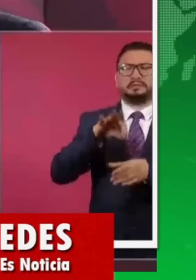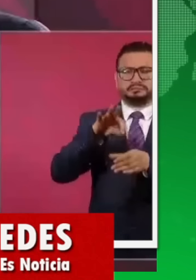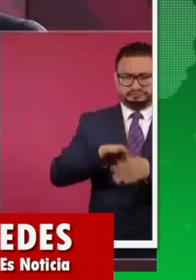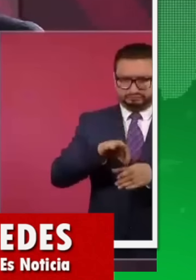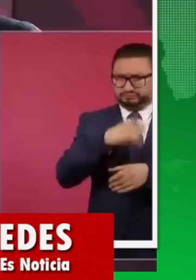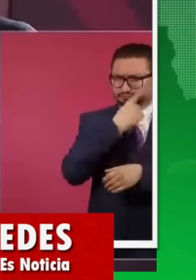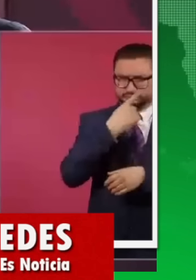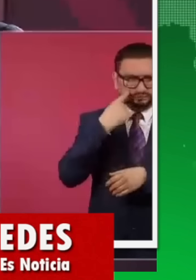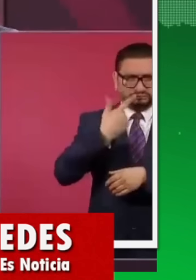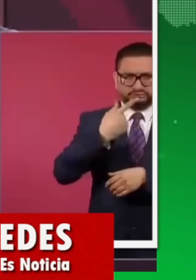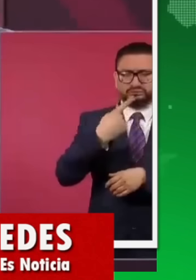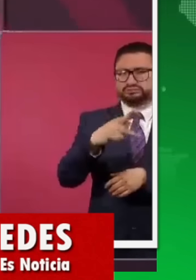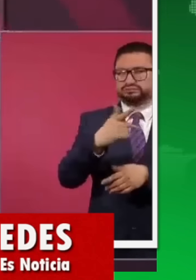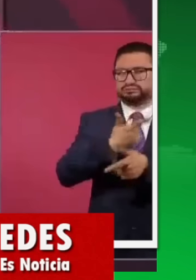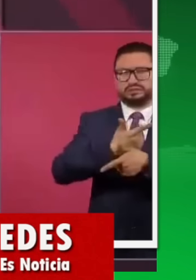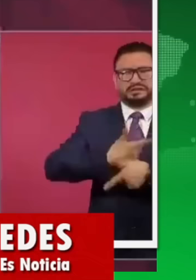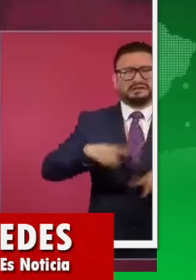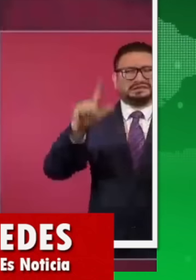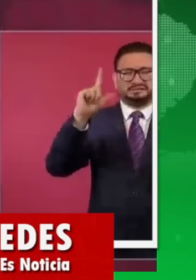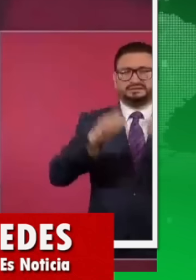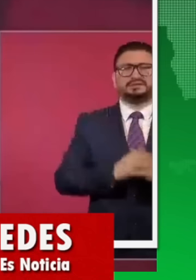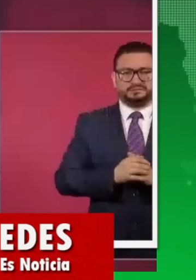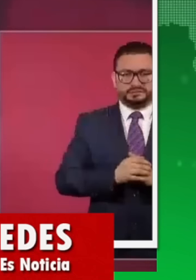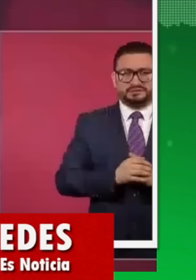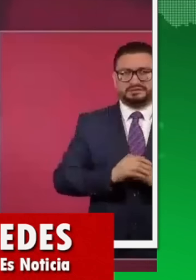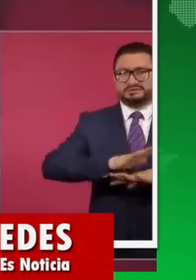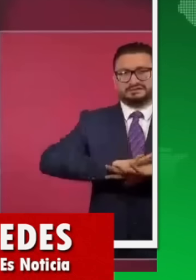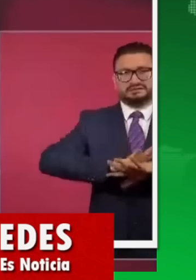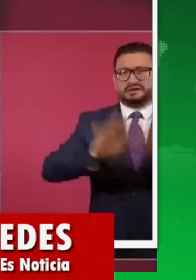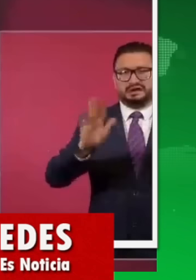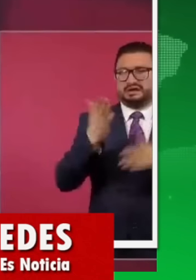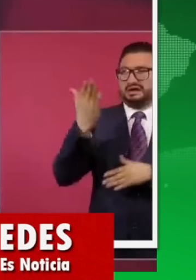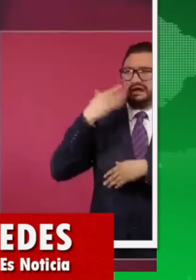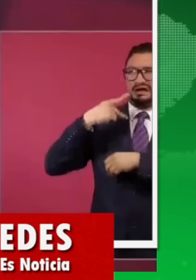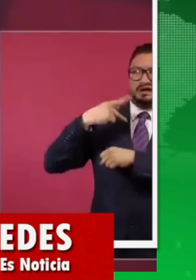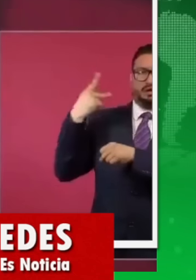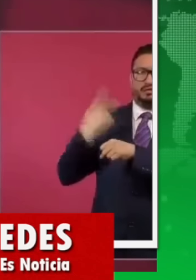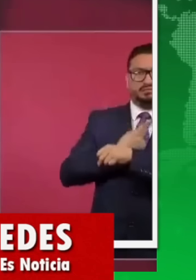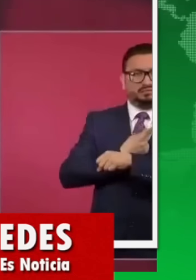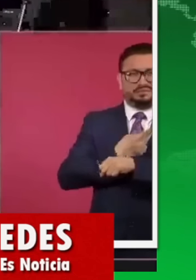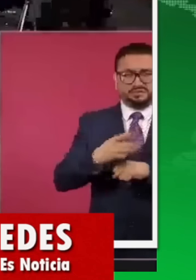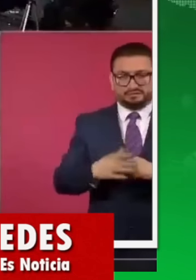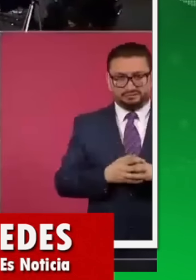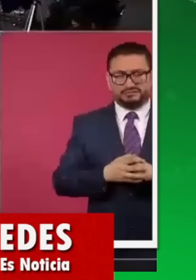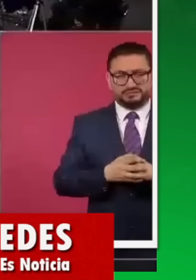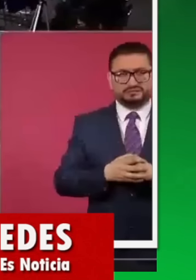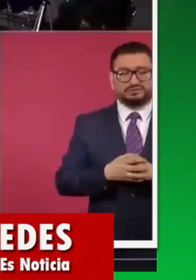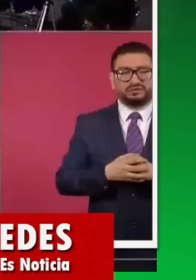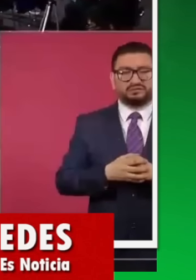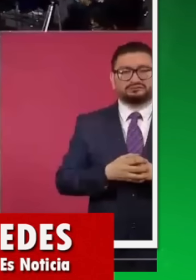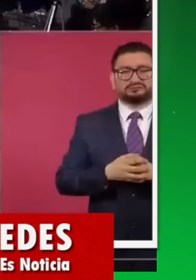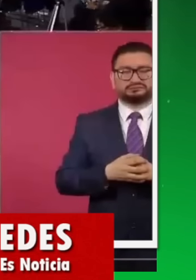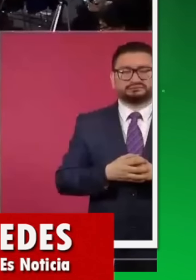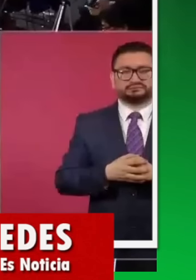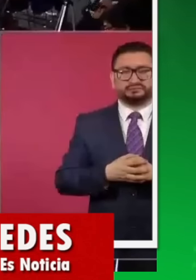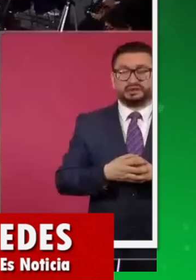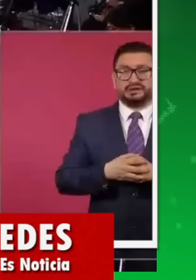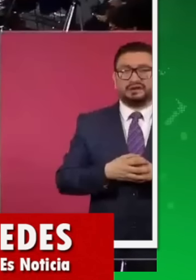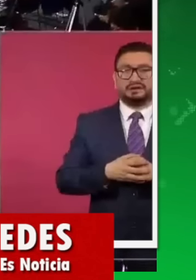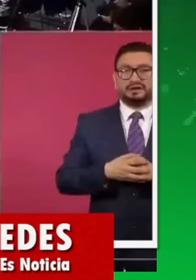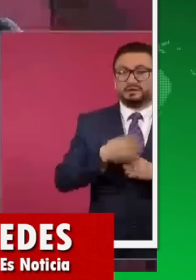democracia ya no es una caricatura de democracia la